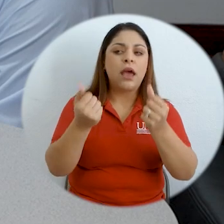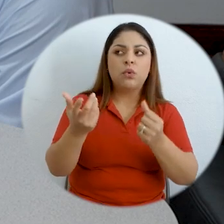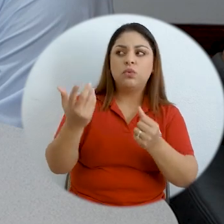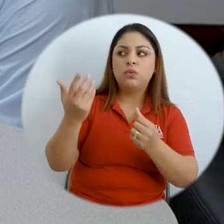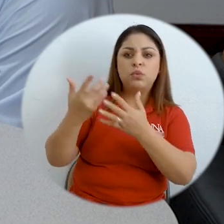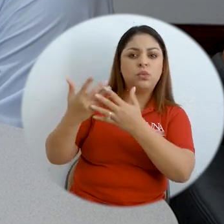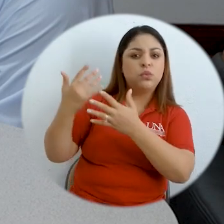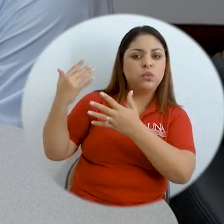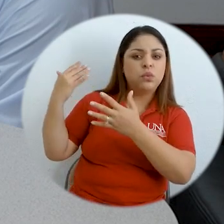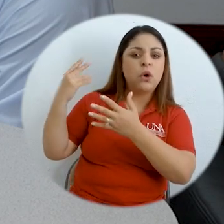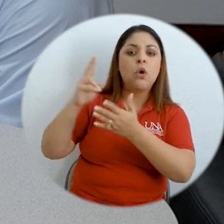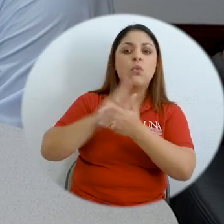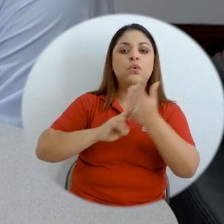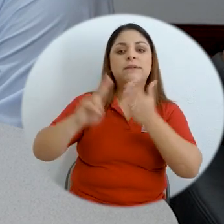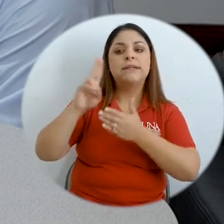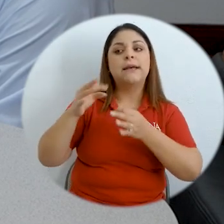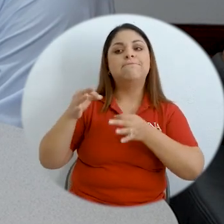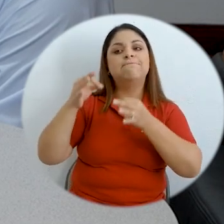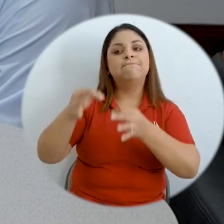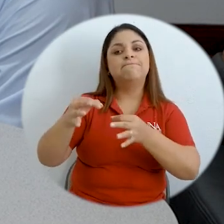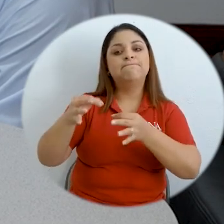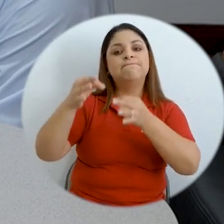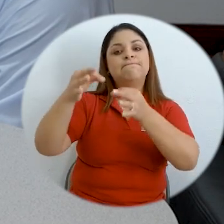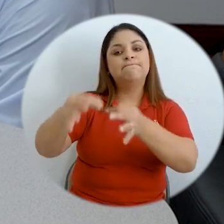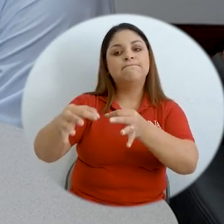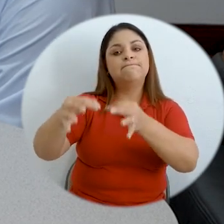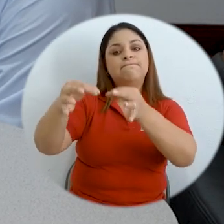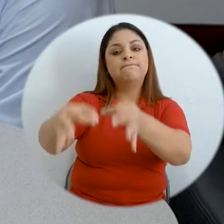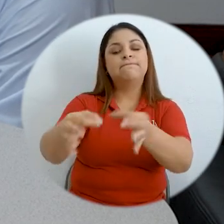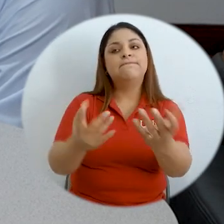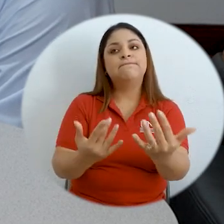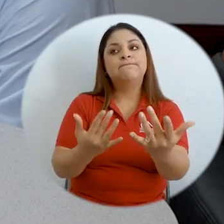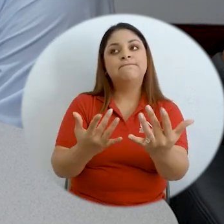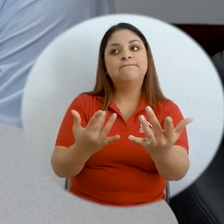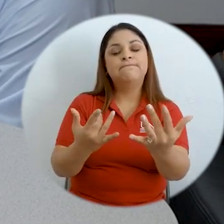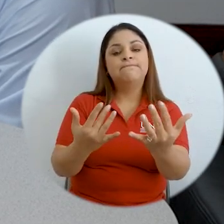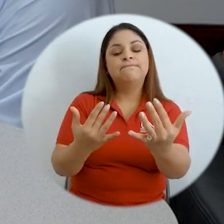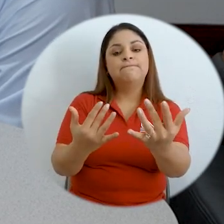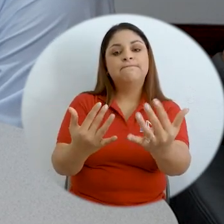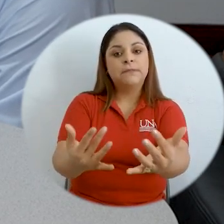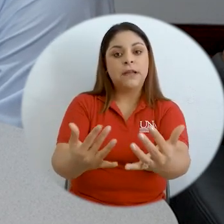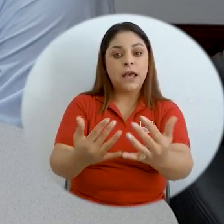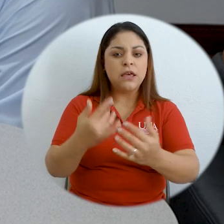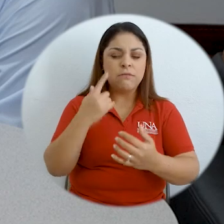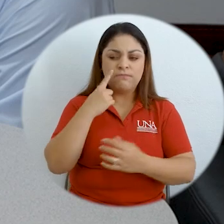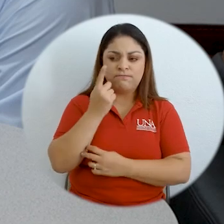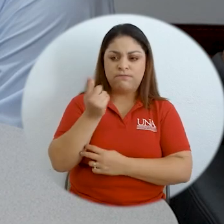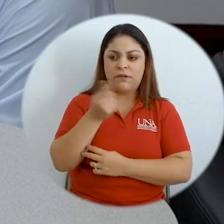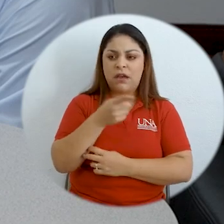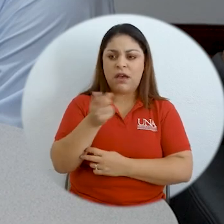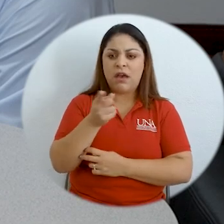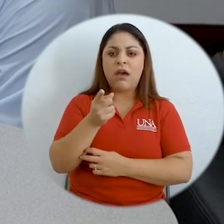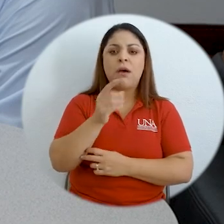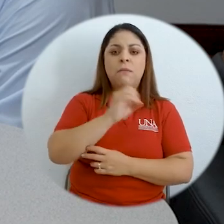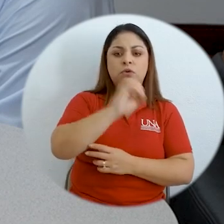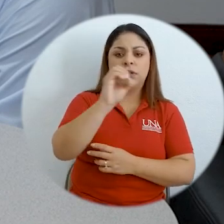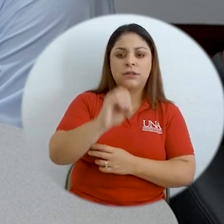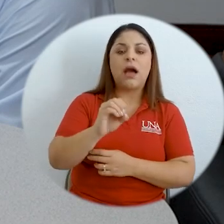las universidades postergaron y cuál es la relación porcentual respecto a la inflación,